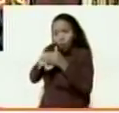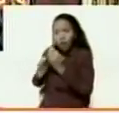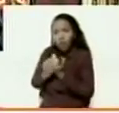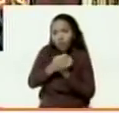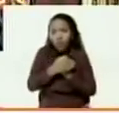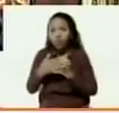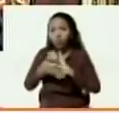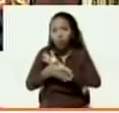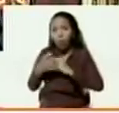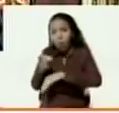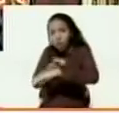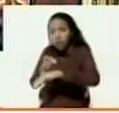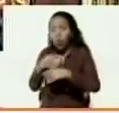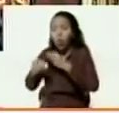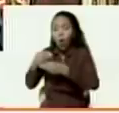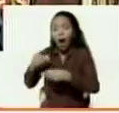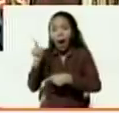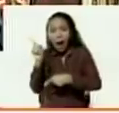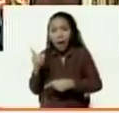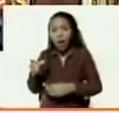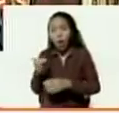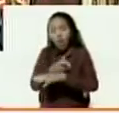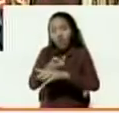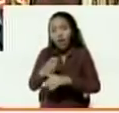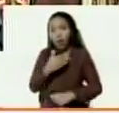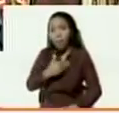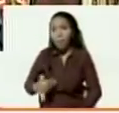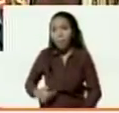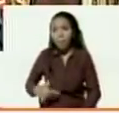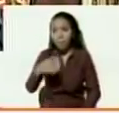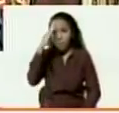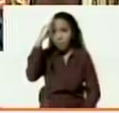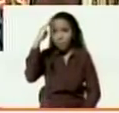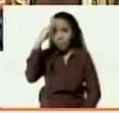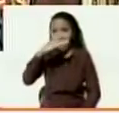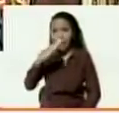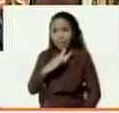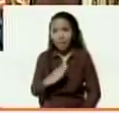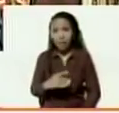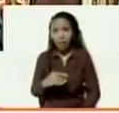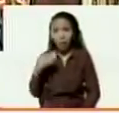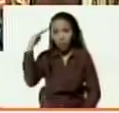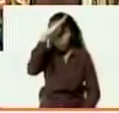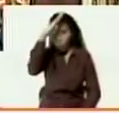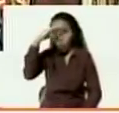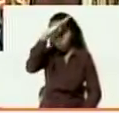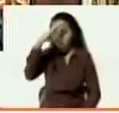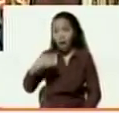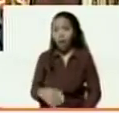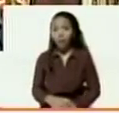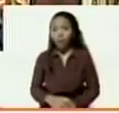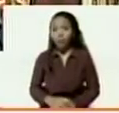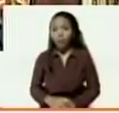gobierno fascista de Jair Bolsonaro, silencio. Pero Brasil debe saber que hay grupos